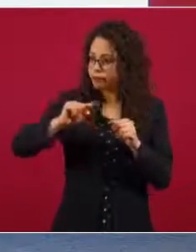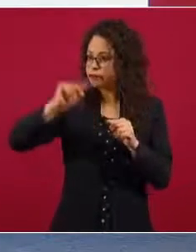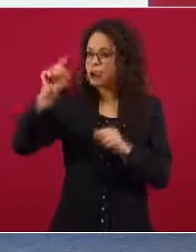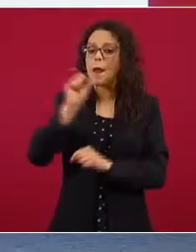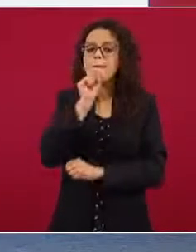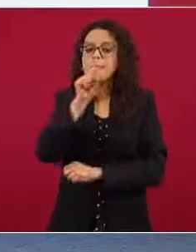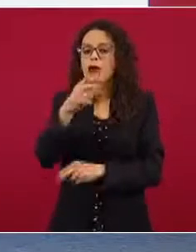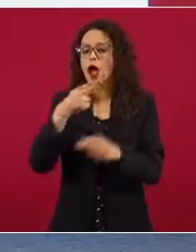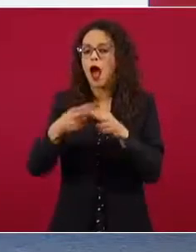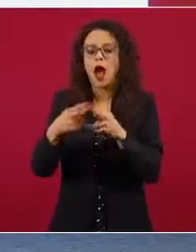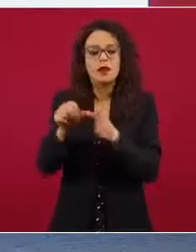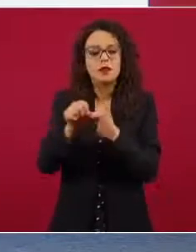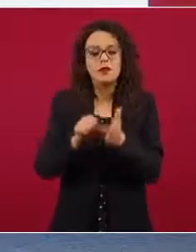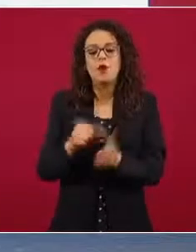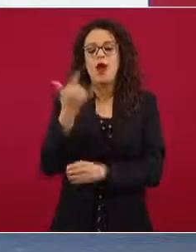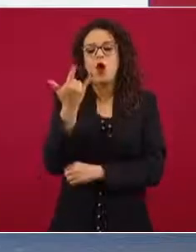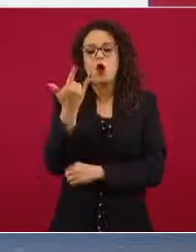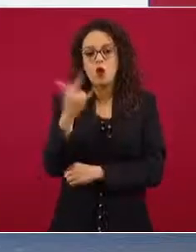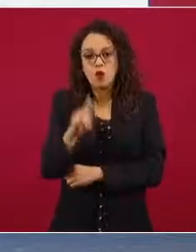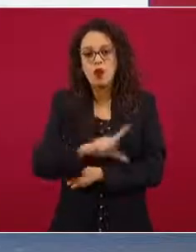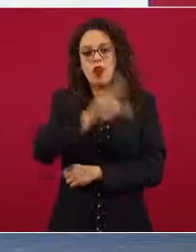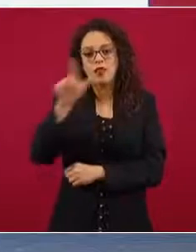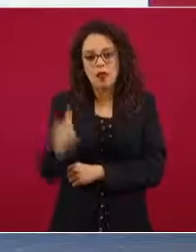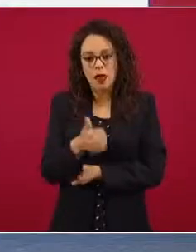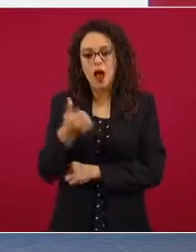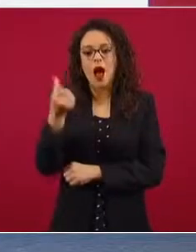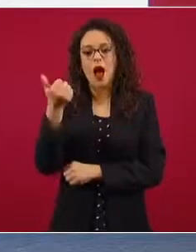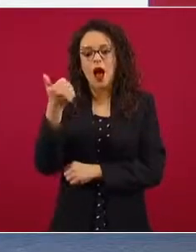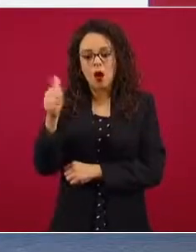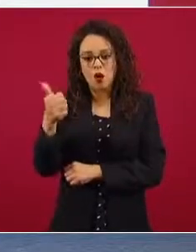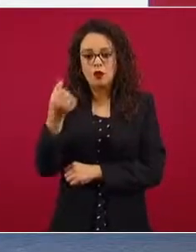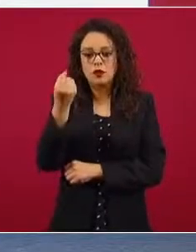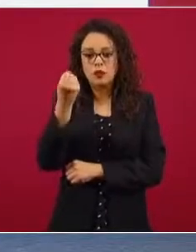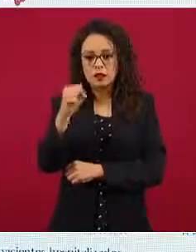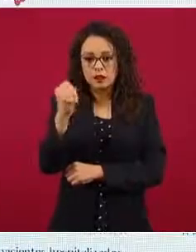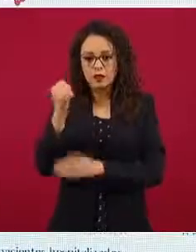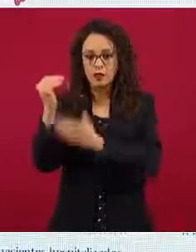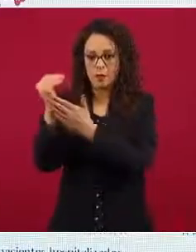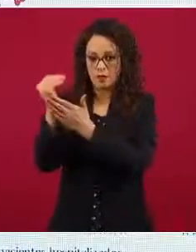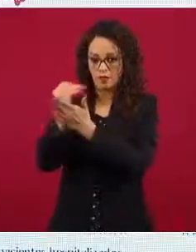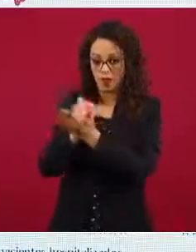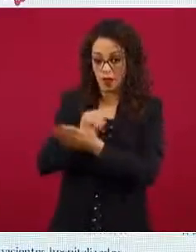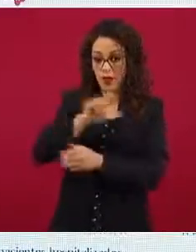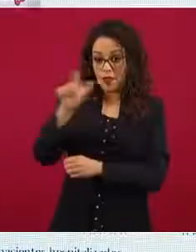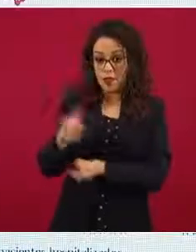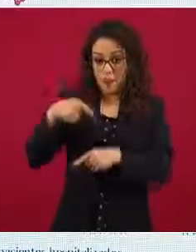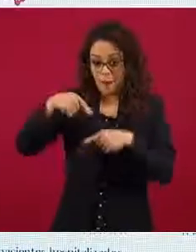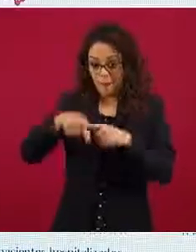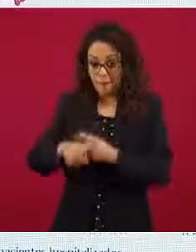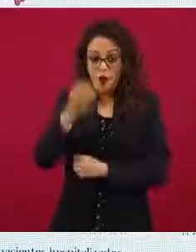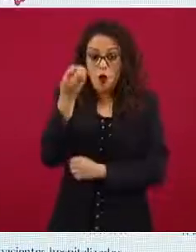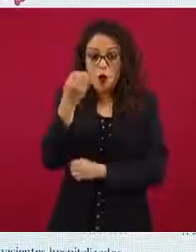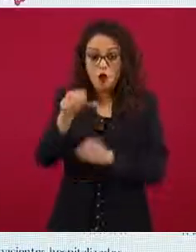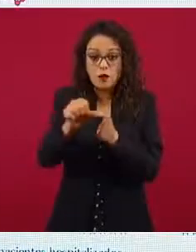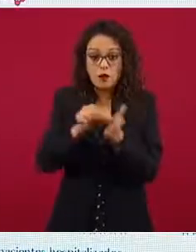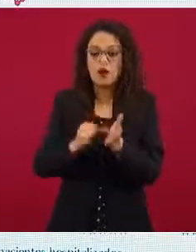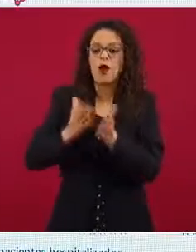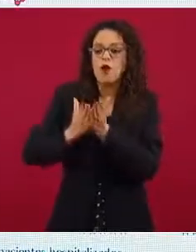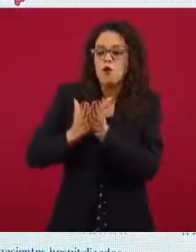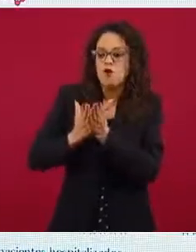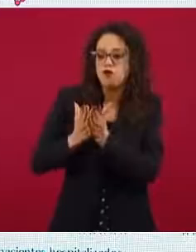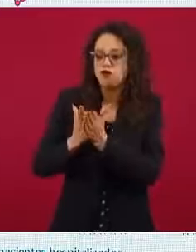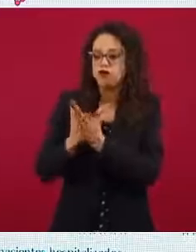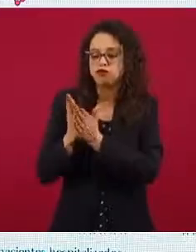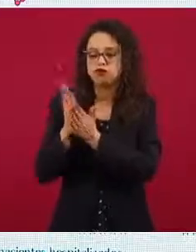llegar al mes de julio, y después agosto, septiembre estuvo en descenso, y a partir de octubre la misma tendencia de ascenso